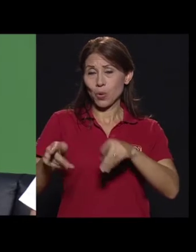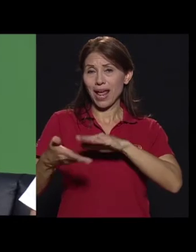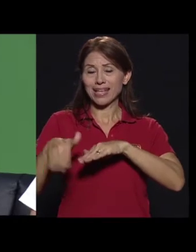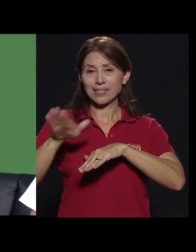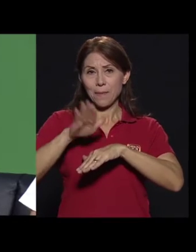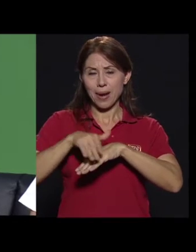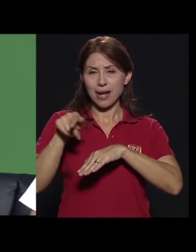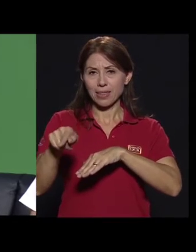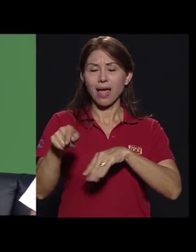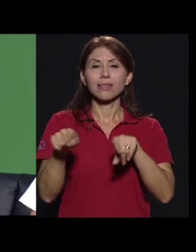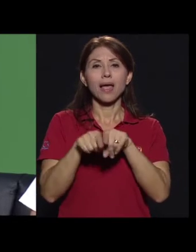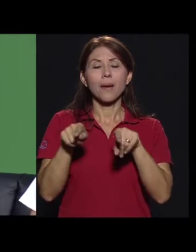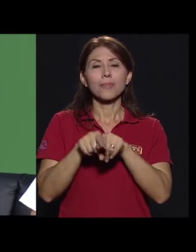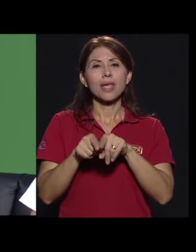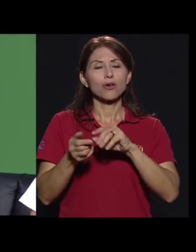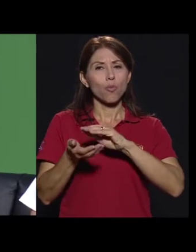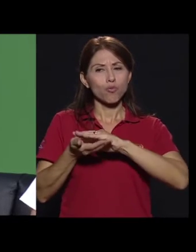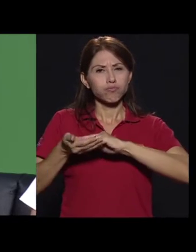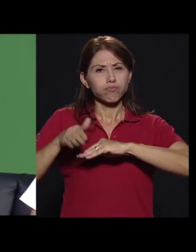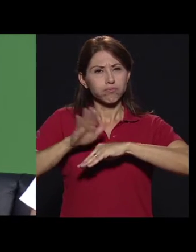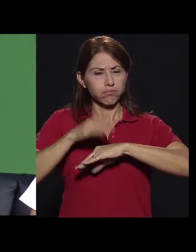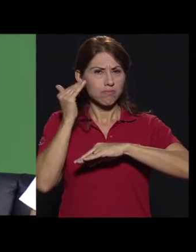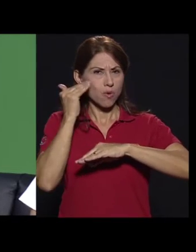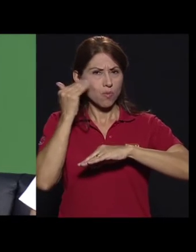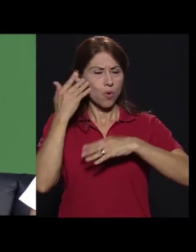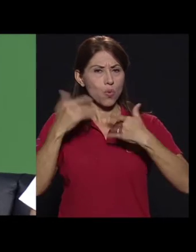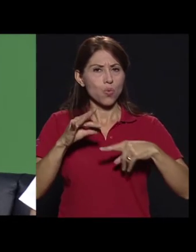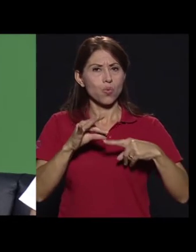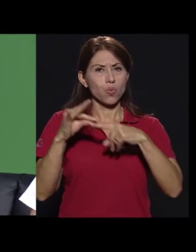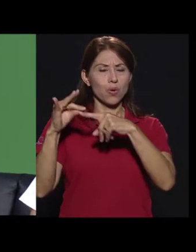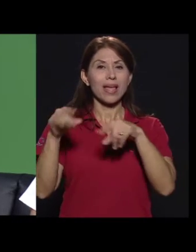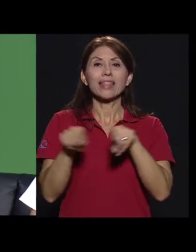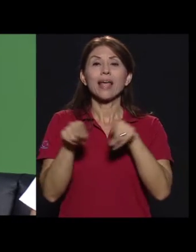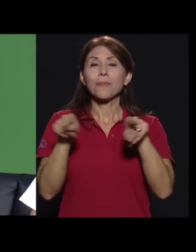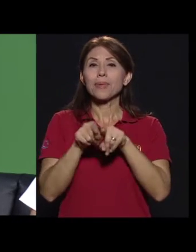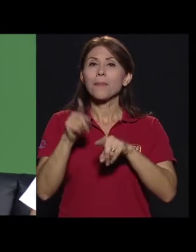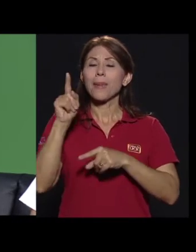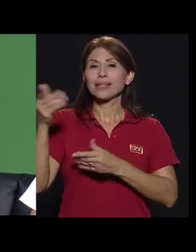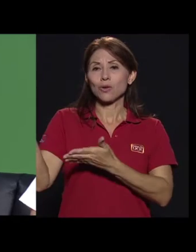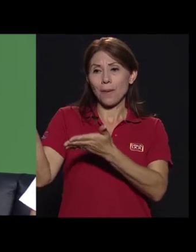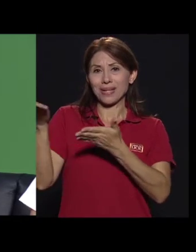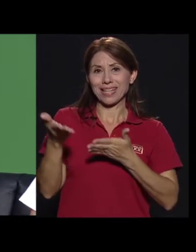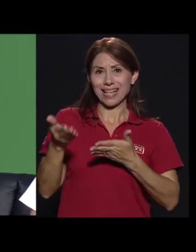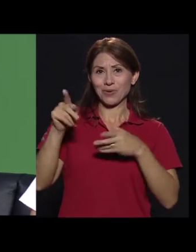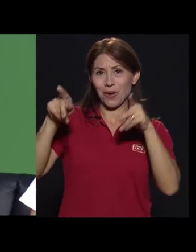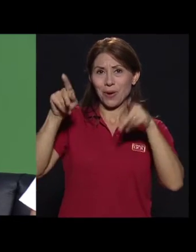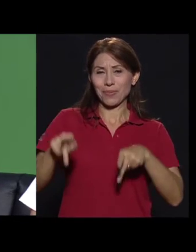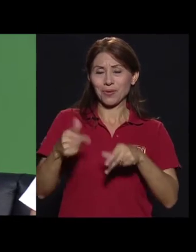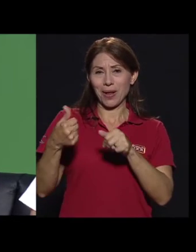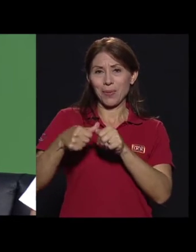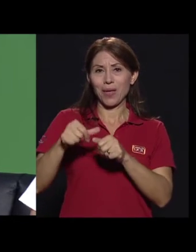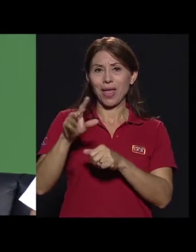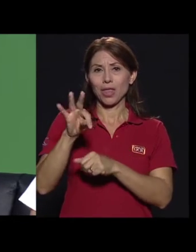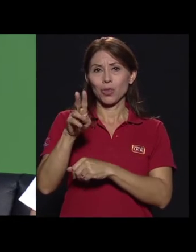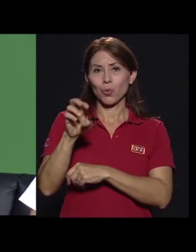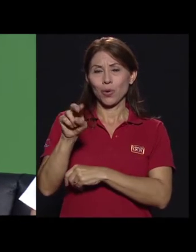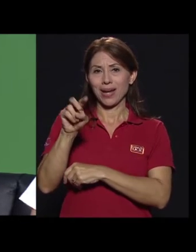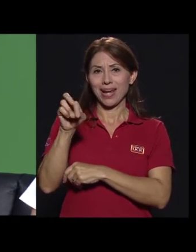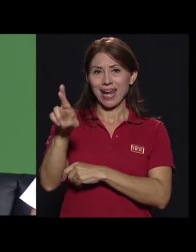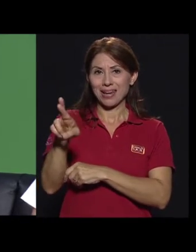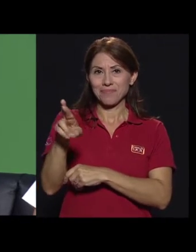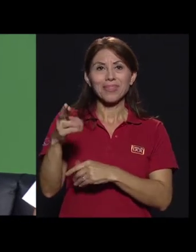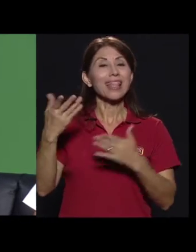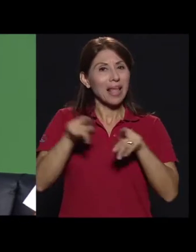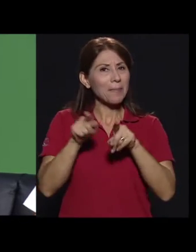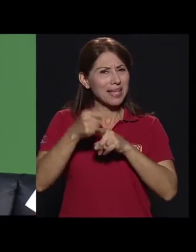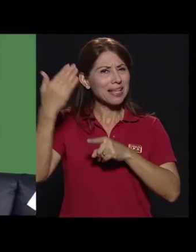va a tener, la presentación de Kylan Turner, que también vino a uno de los programas, que si no nos va a venir a